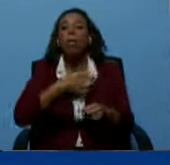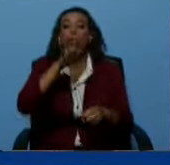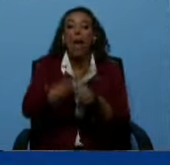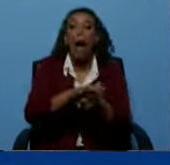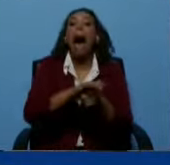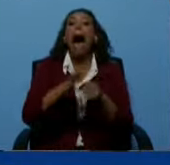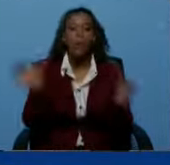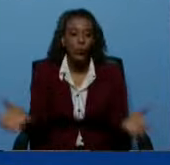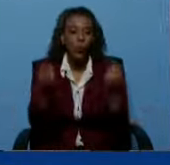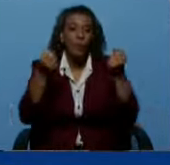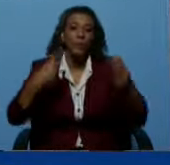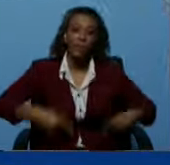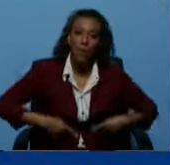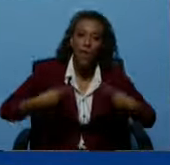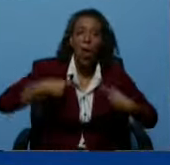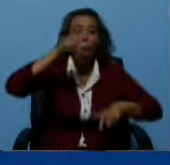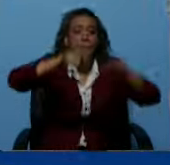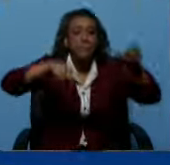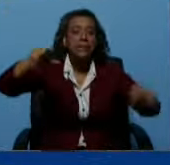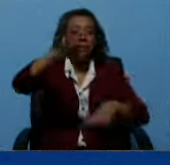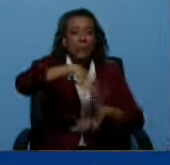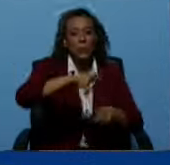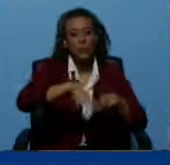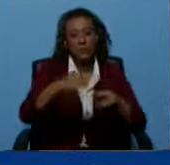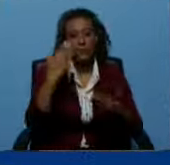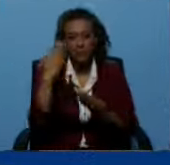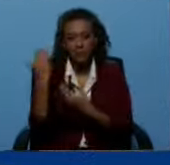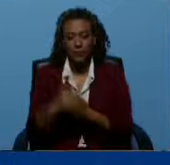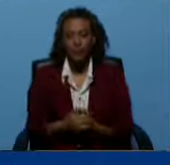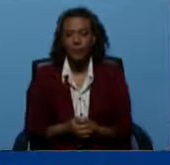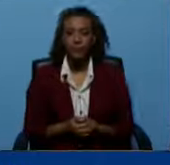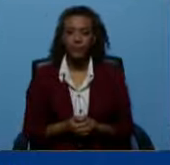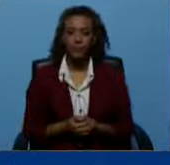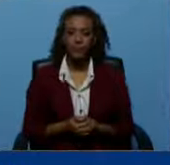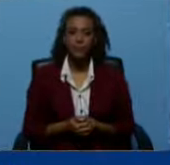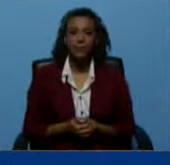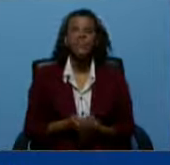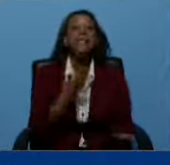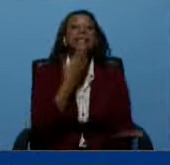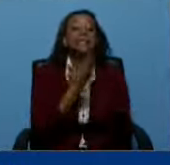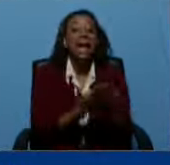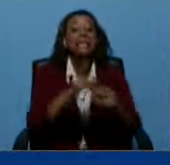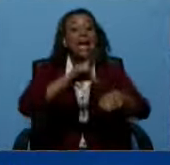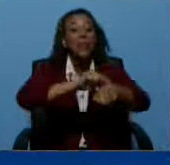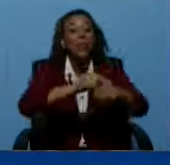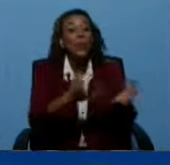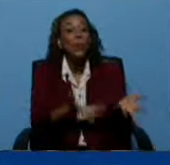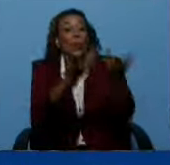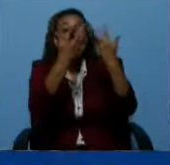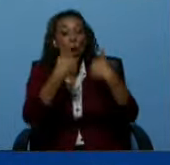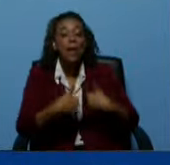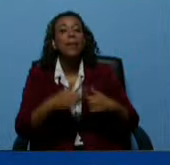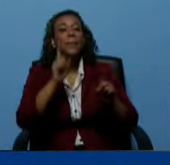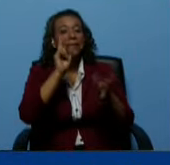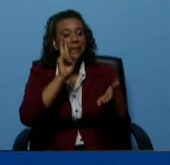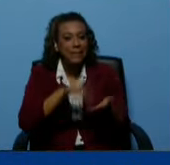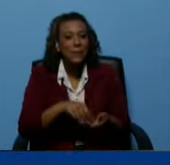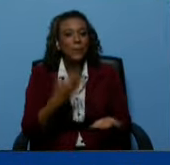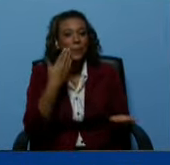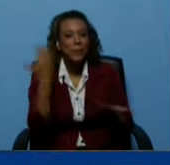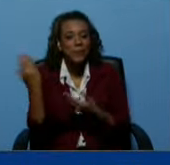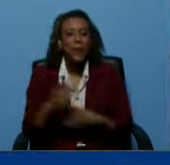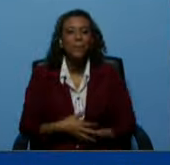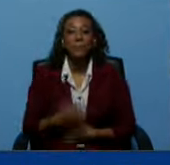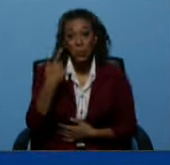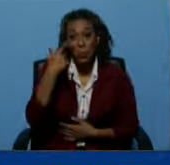salud a nuestro pueblo venezolano. Bueno, gracias, doctora Morela. Aquí estamos.